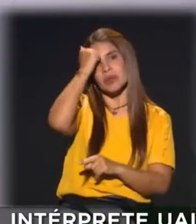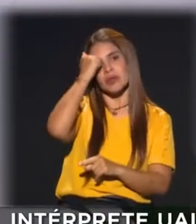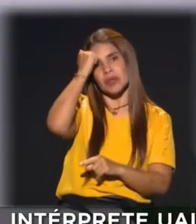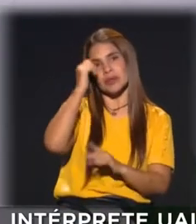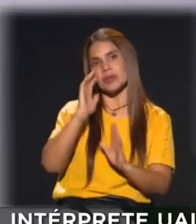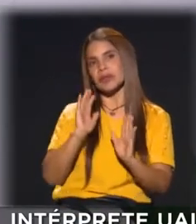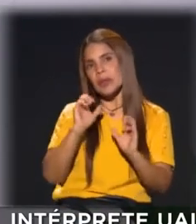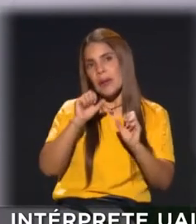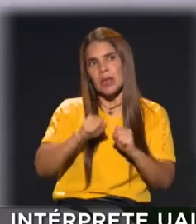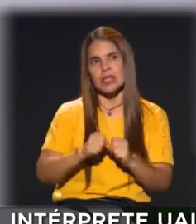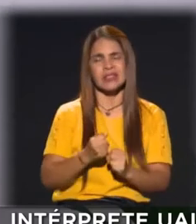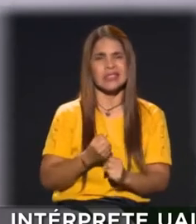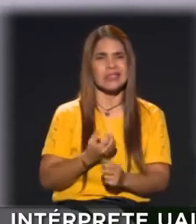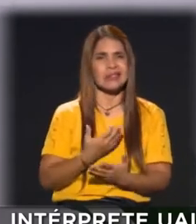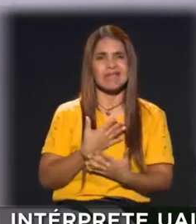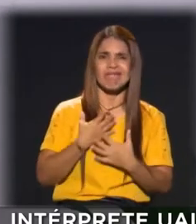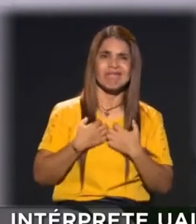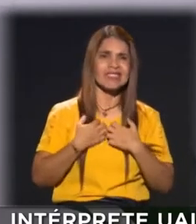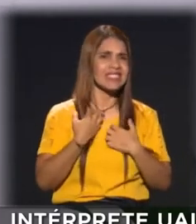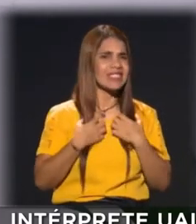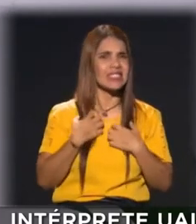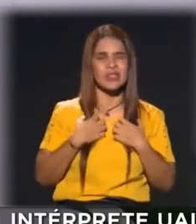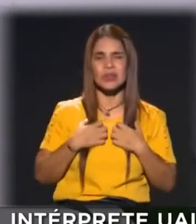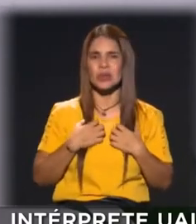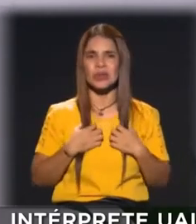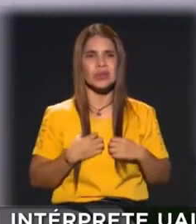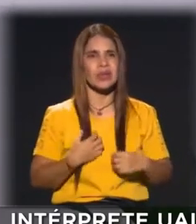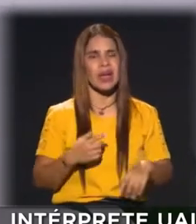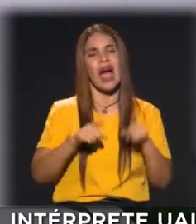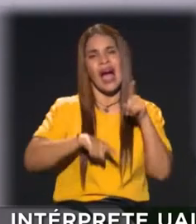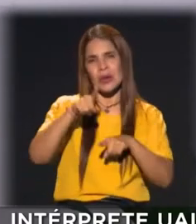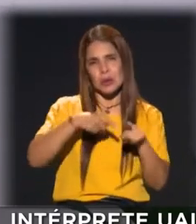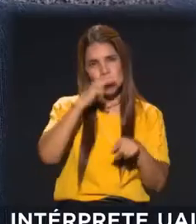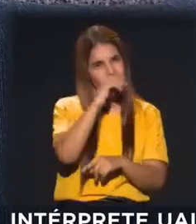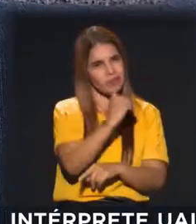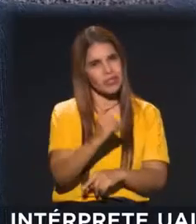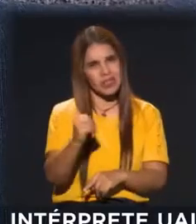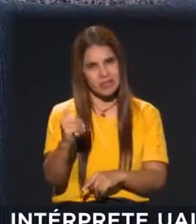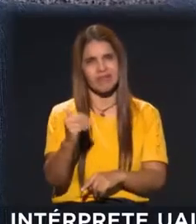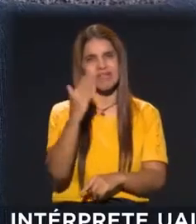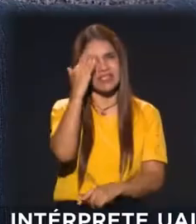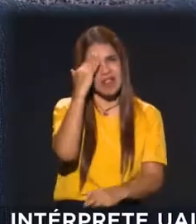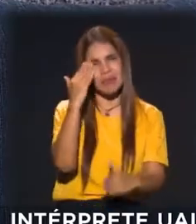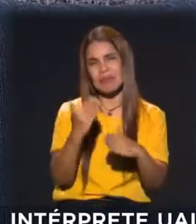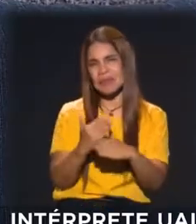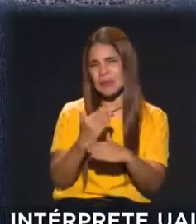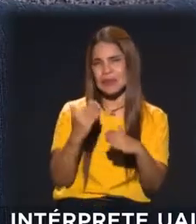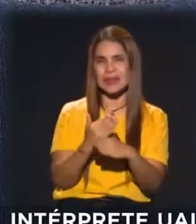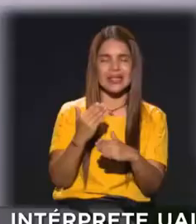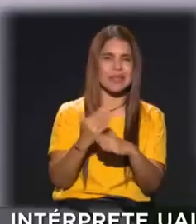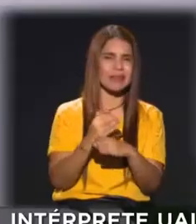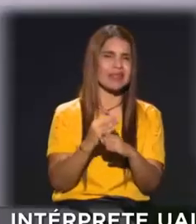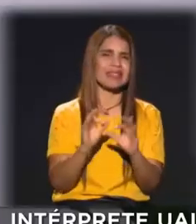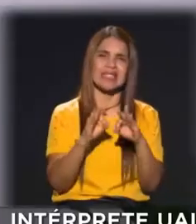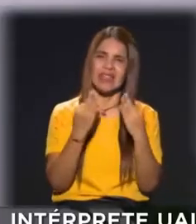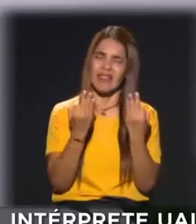estar hasta sufriendo desde su hogar, porque saben que de pronto muchos de sus niños tienen dificultades, o porque conocen el